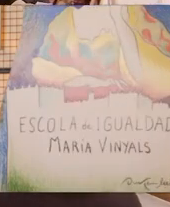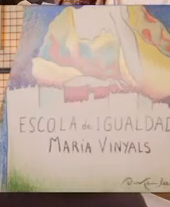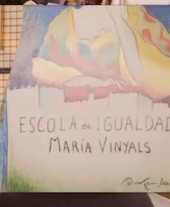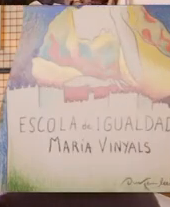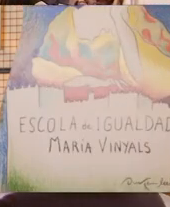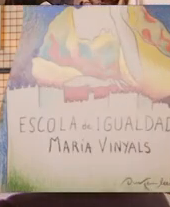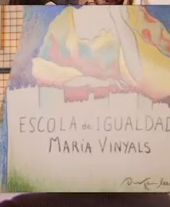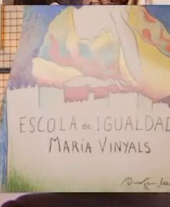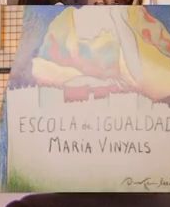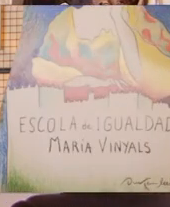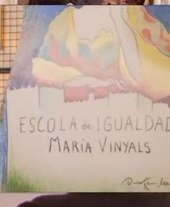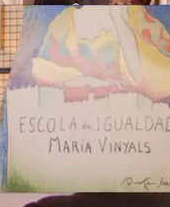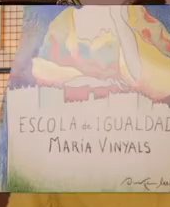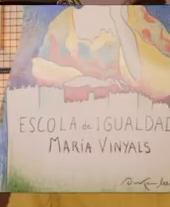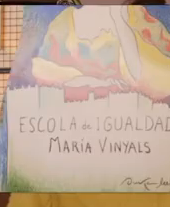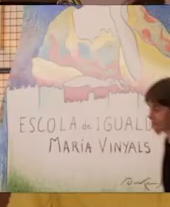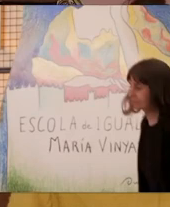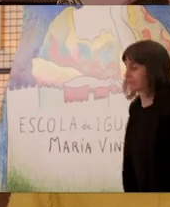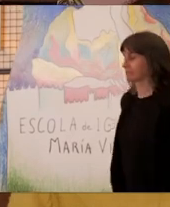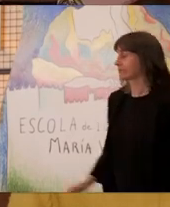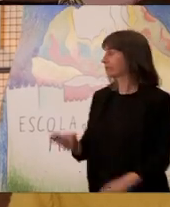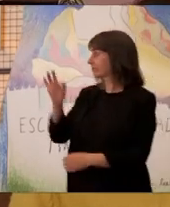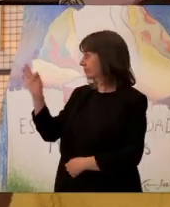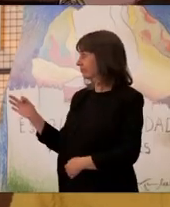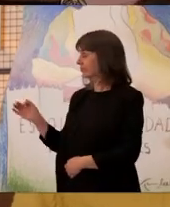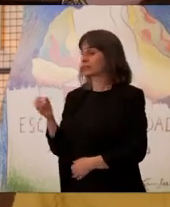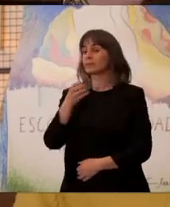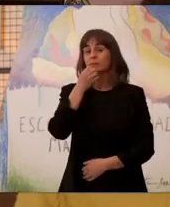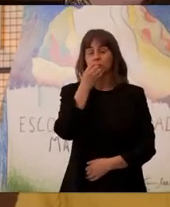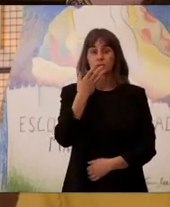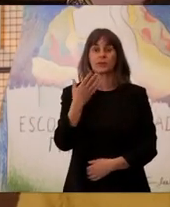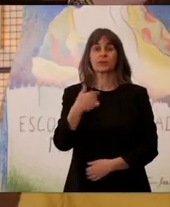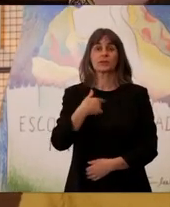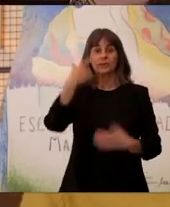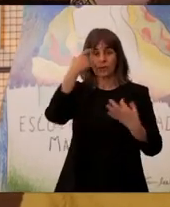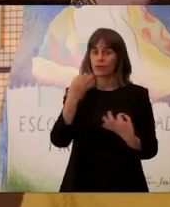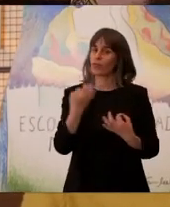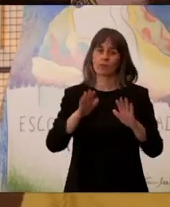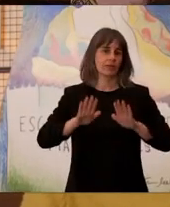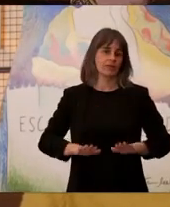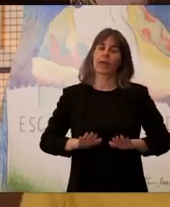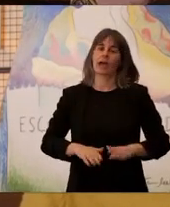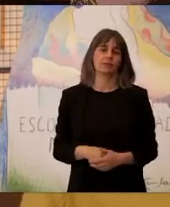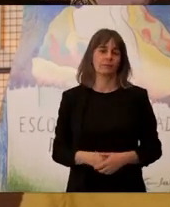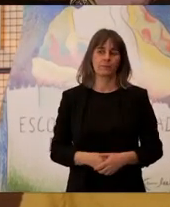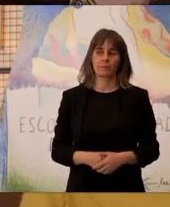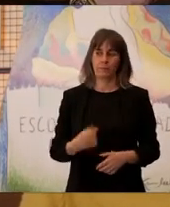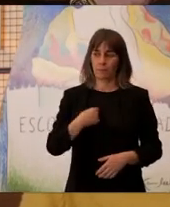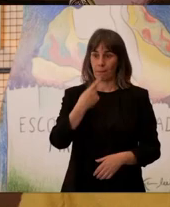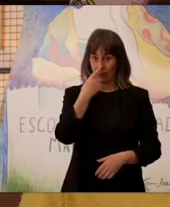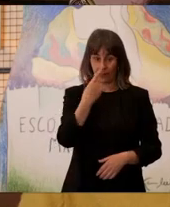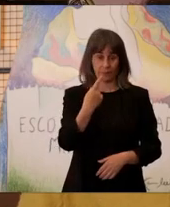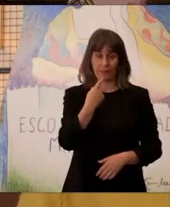Marina no bueno a ver yo creo que hay que estar y te lo digo desde